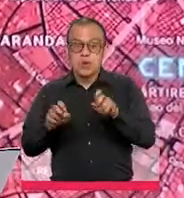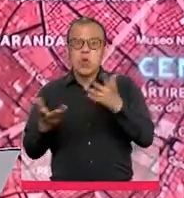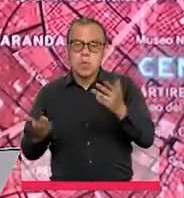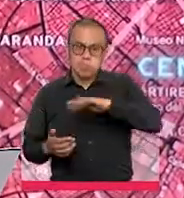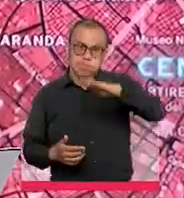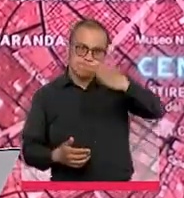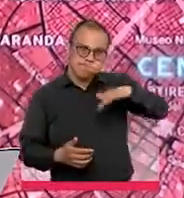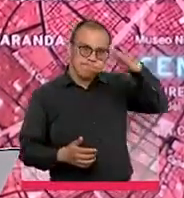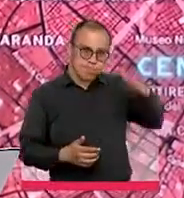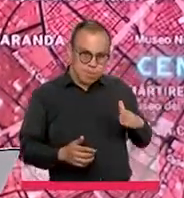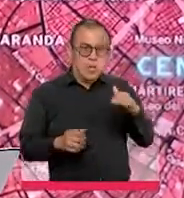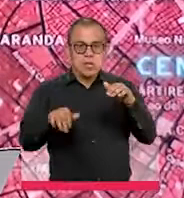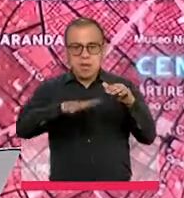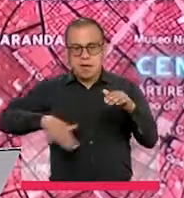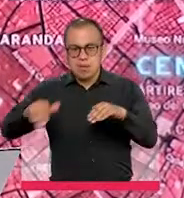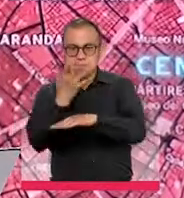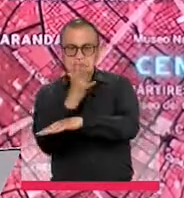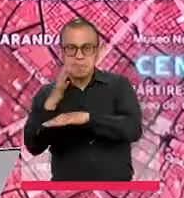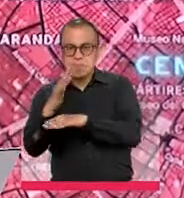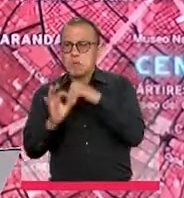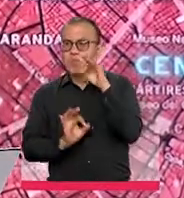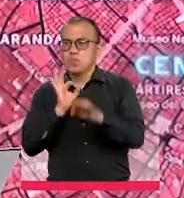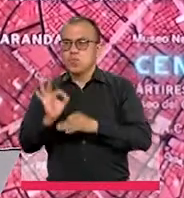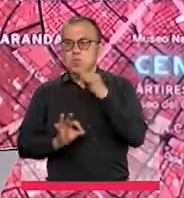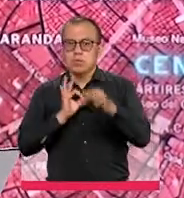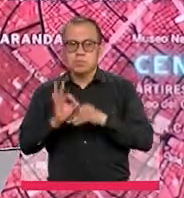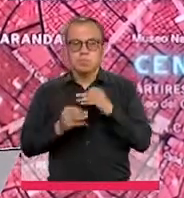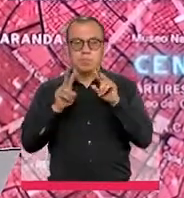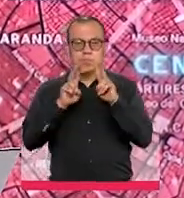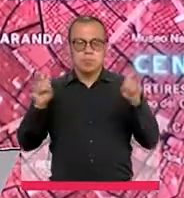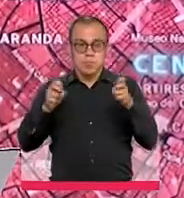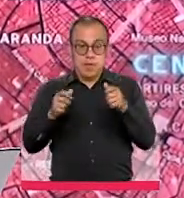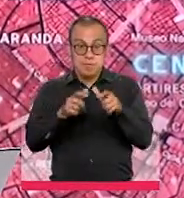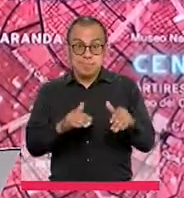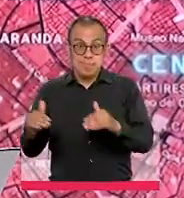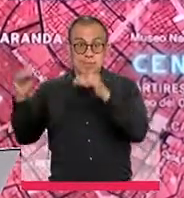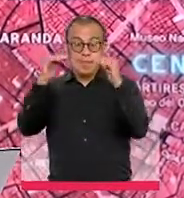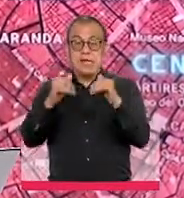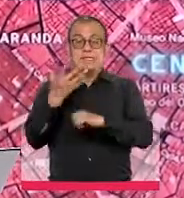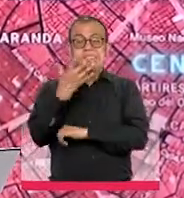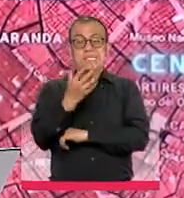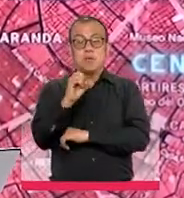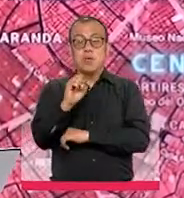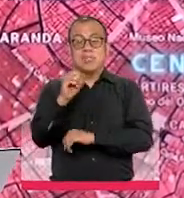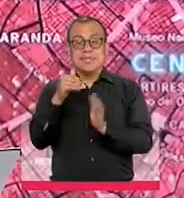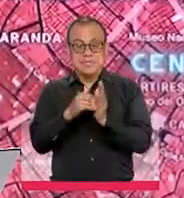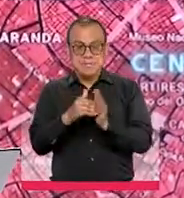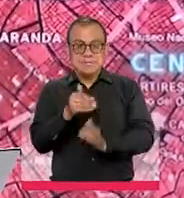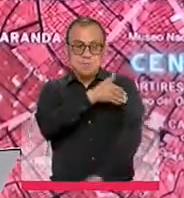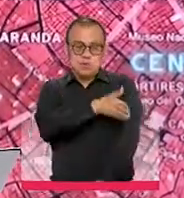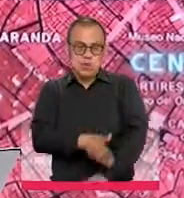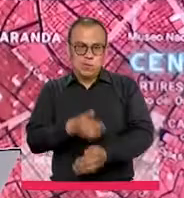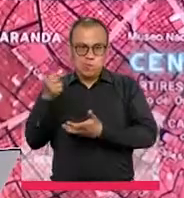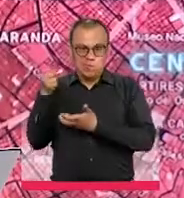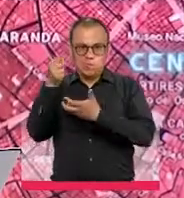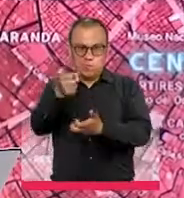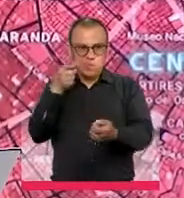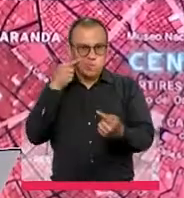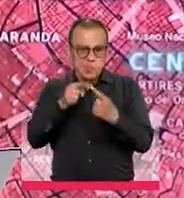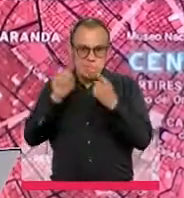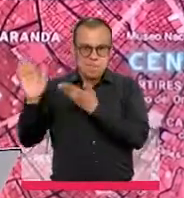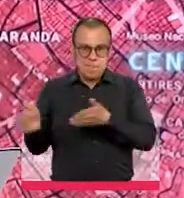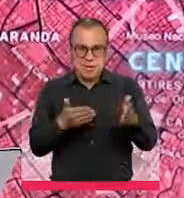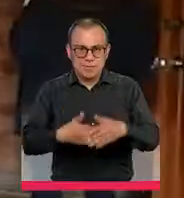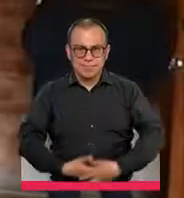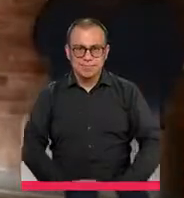orientales y la reserva. Acuerdos de conservación y una inversión superior a los 53 mil millones de pesos hacen parte de este plan.